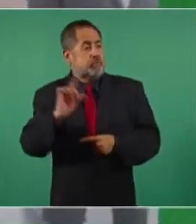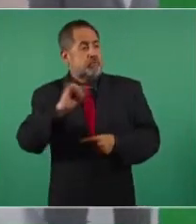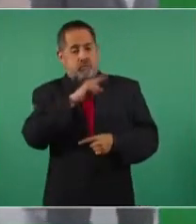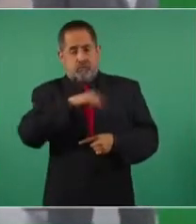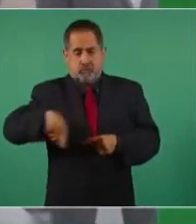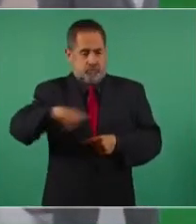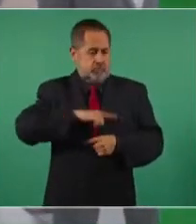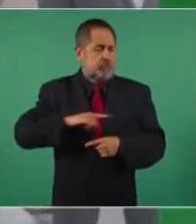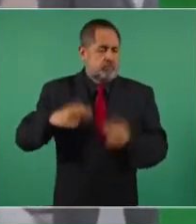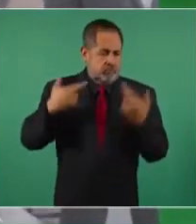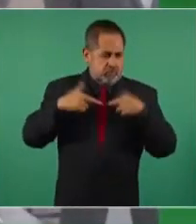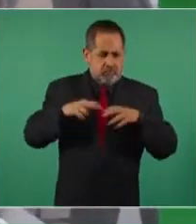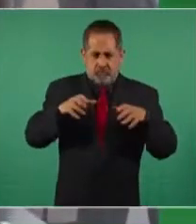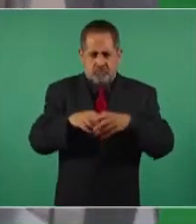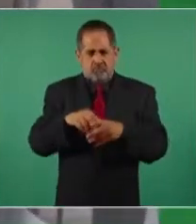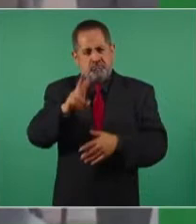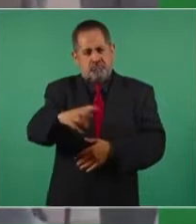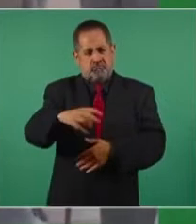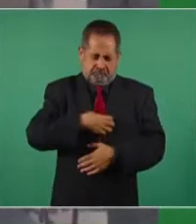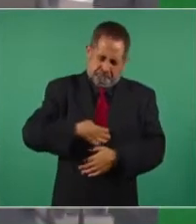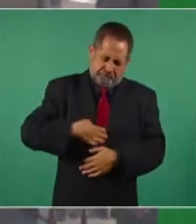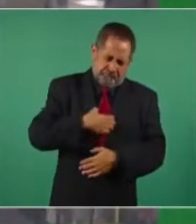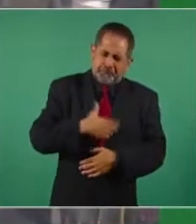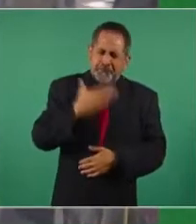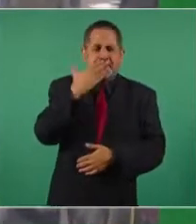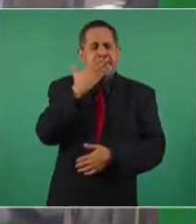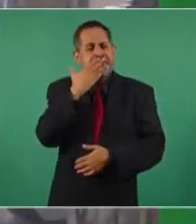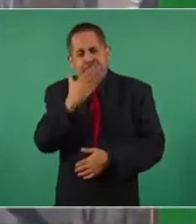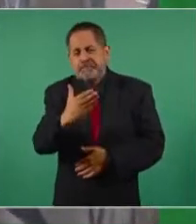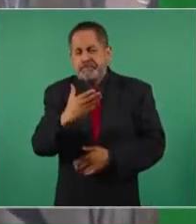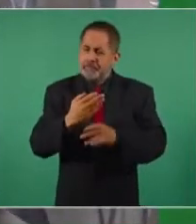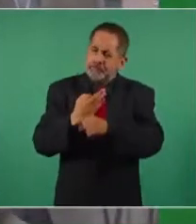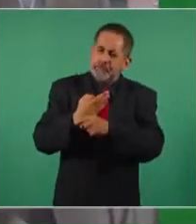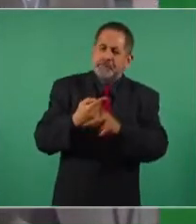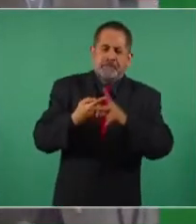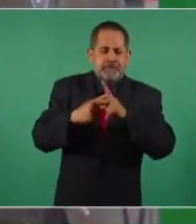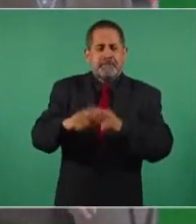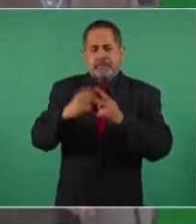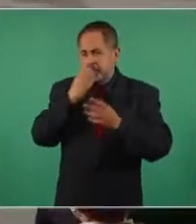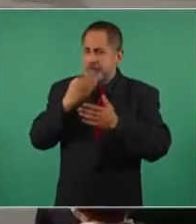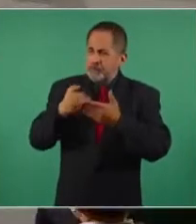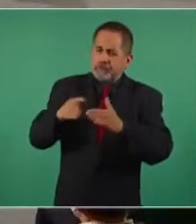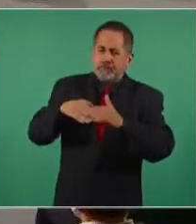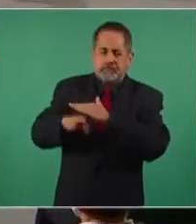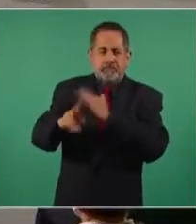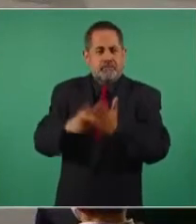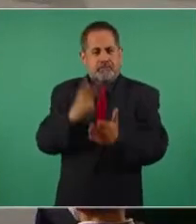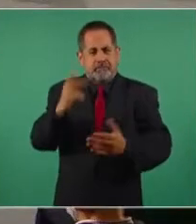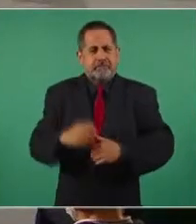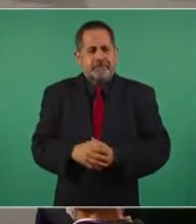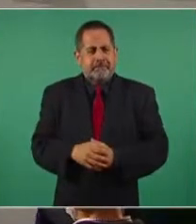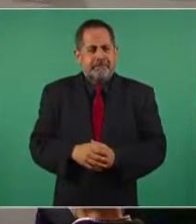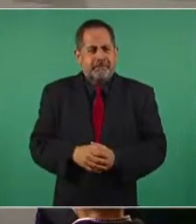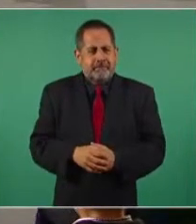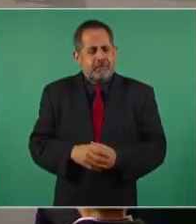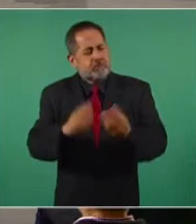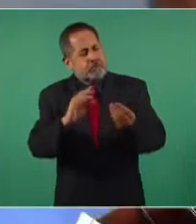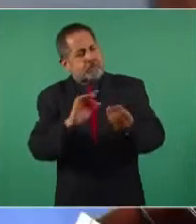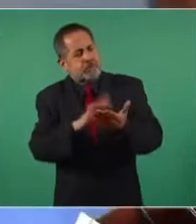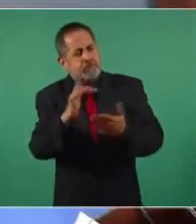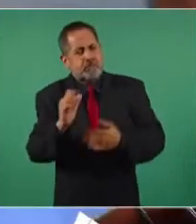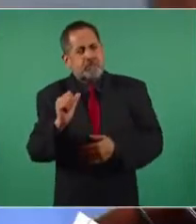educativas y contentos contentos de poder regresar a clases presencia en el señor presidente muchas gracias alfredo